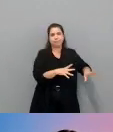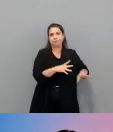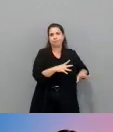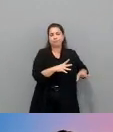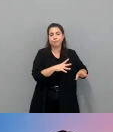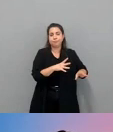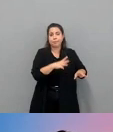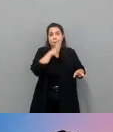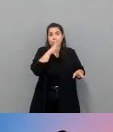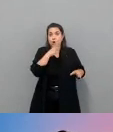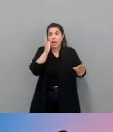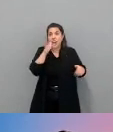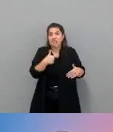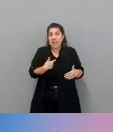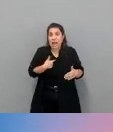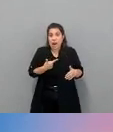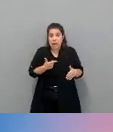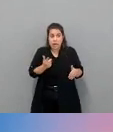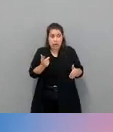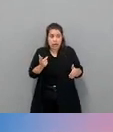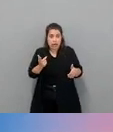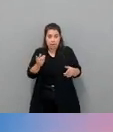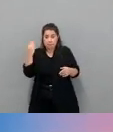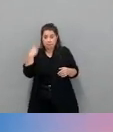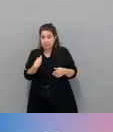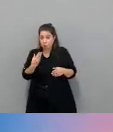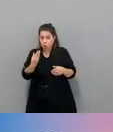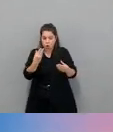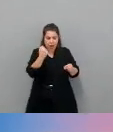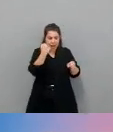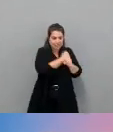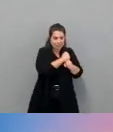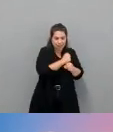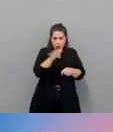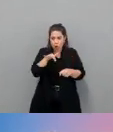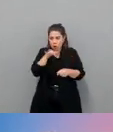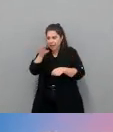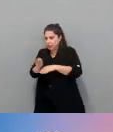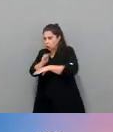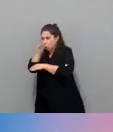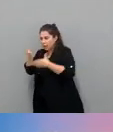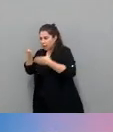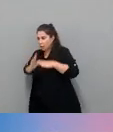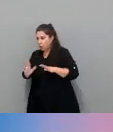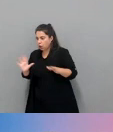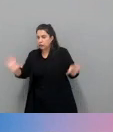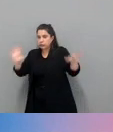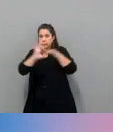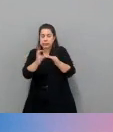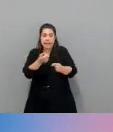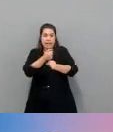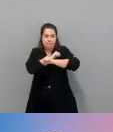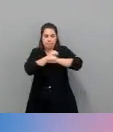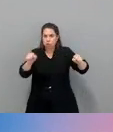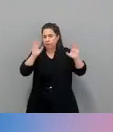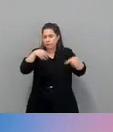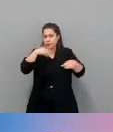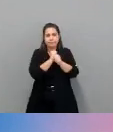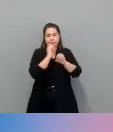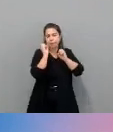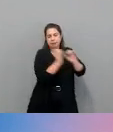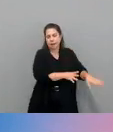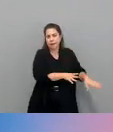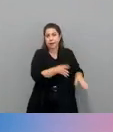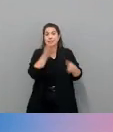poder conciliar esa vida laboral con los cuidados que necesitan sus hijos. Entonces, esta prestación